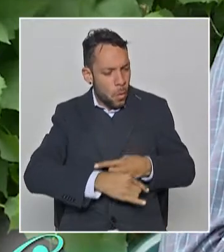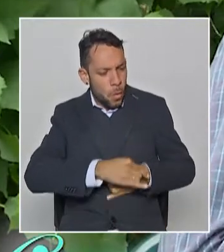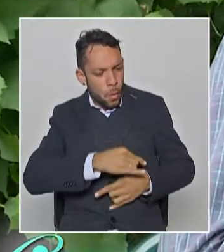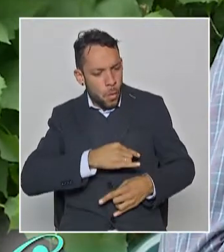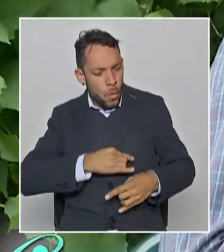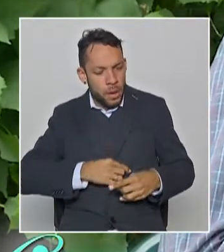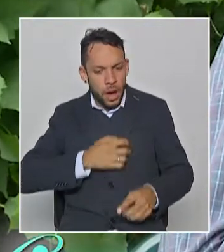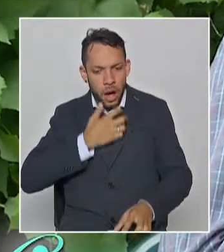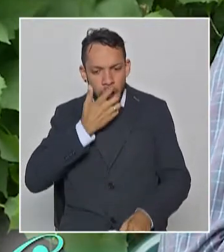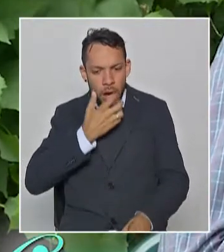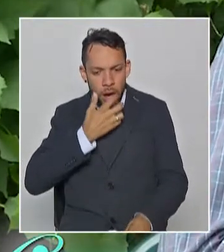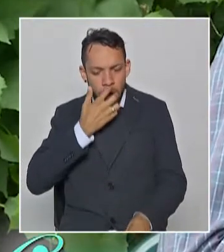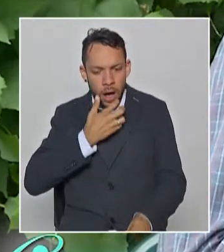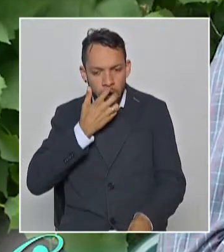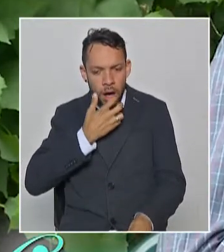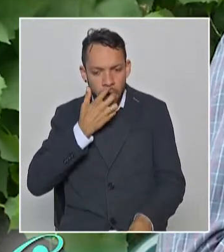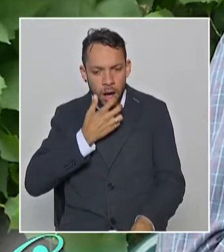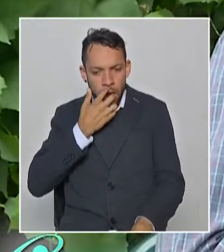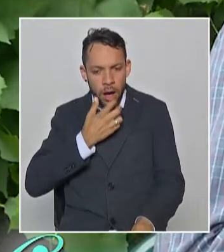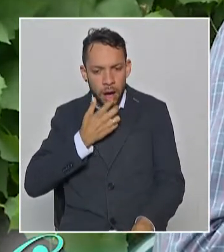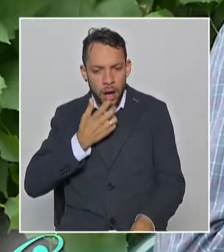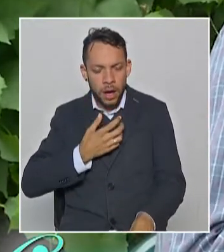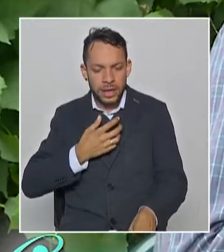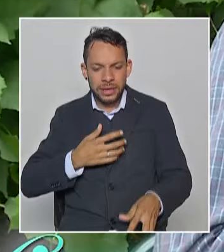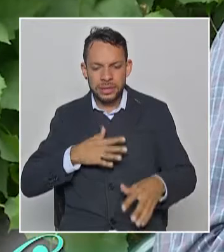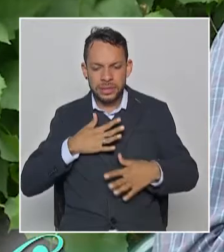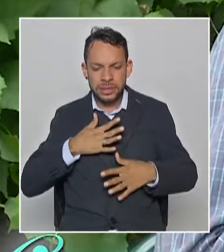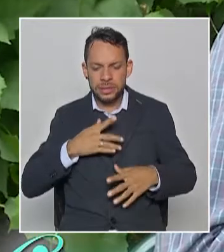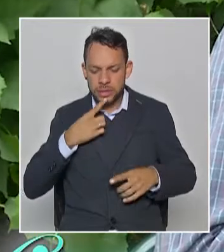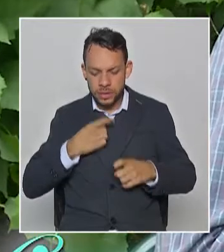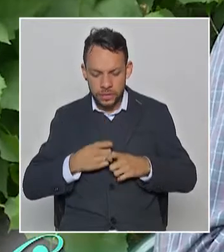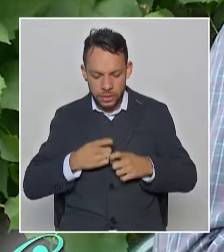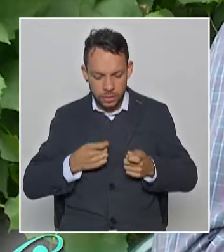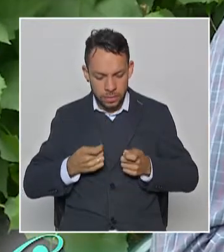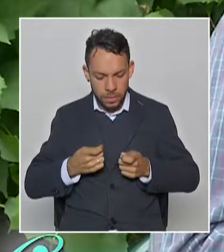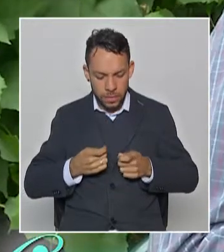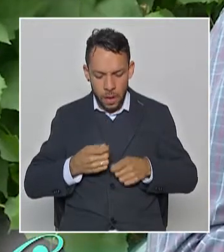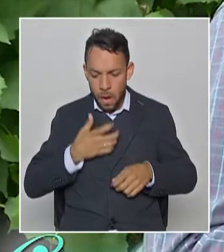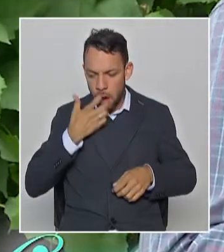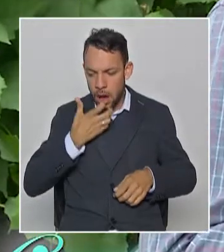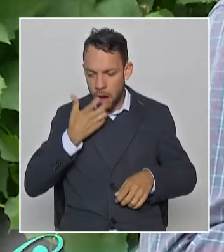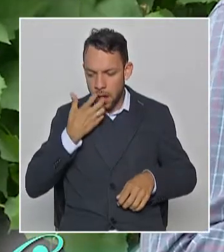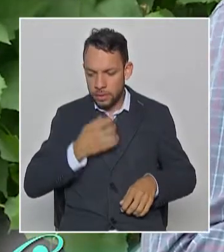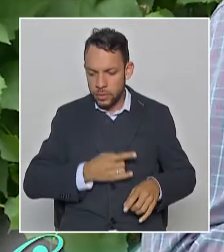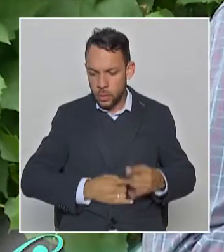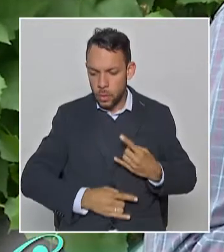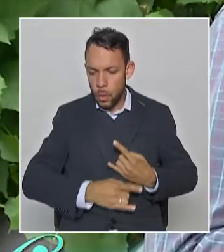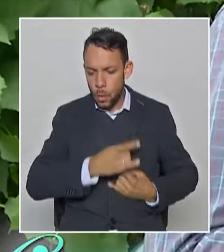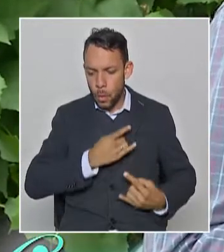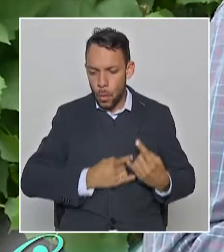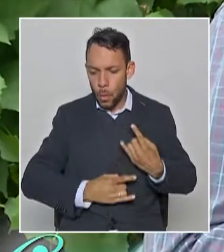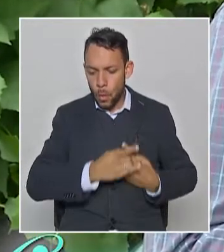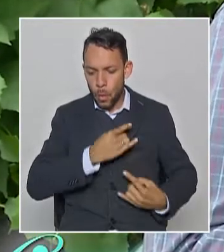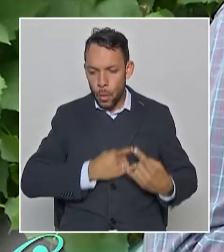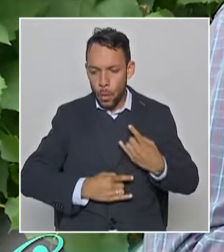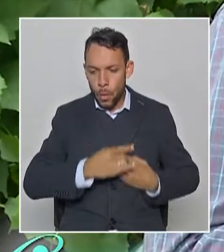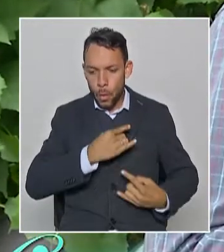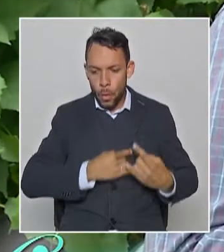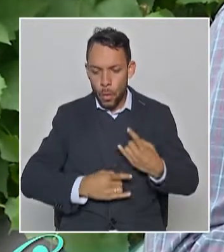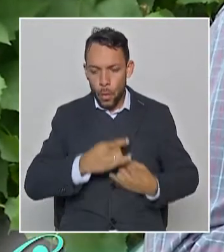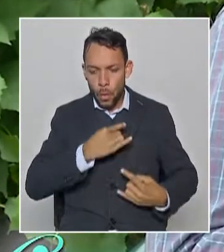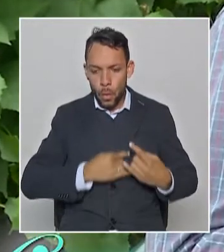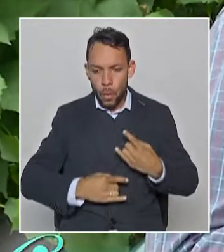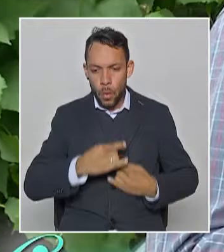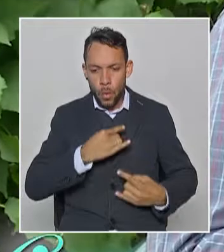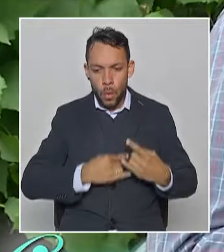sensación de calor, de una sensación agradable. El punto se vuelve muy caliente, entonces ella tiene para eso,